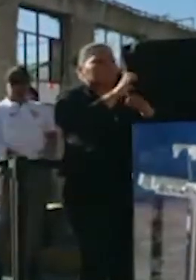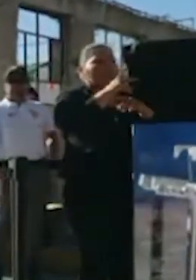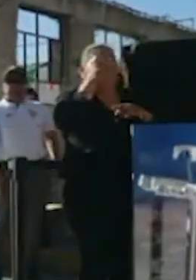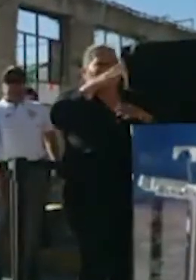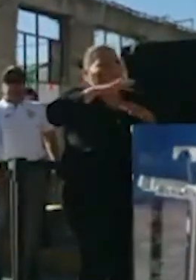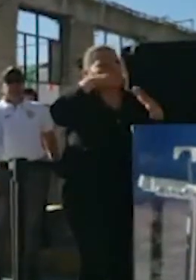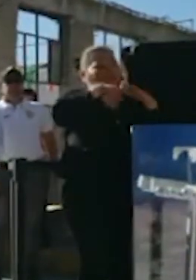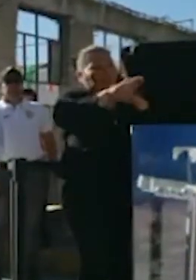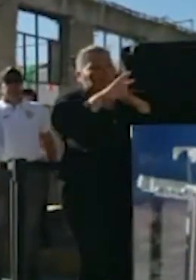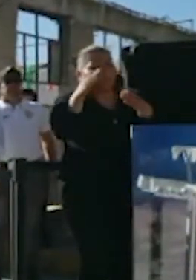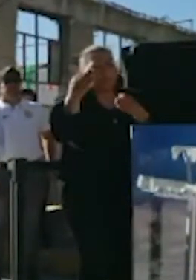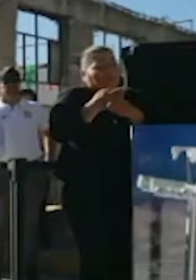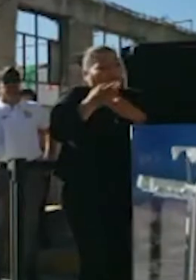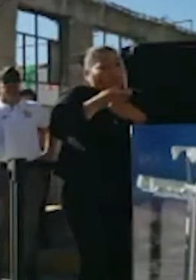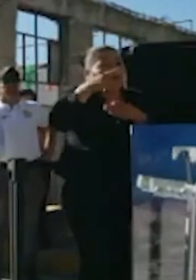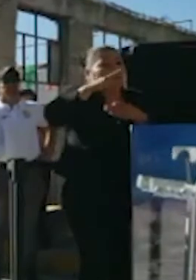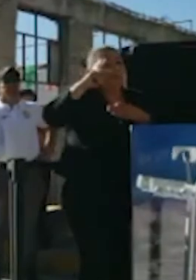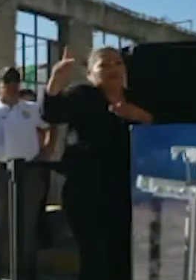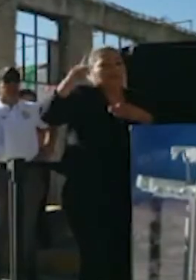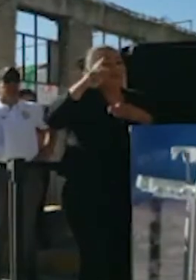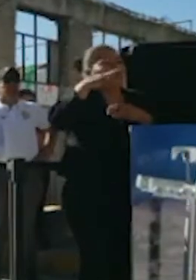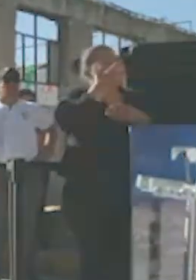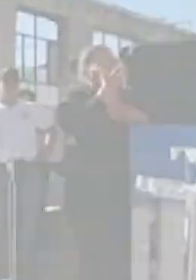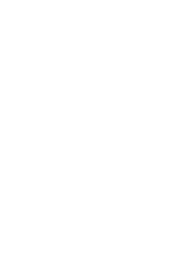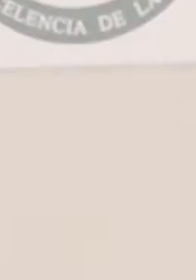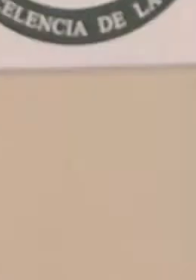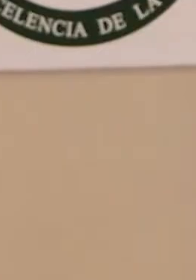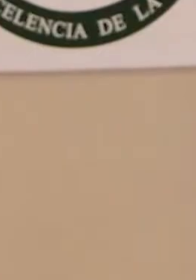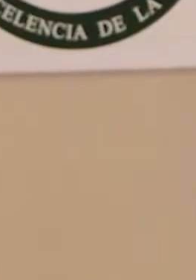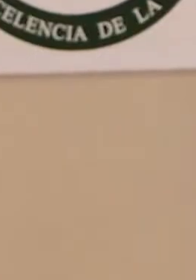un costo accesible para los habitantes de esa demarcación.